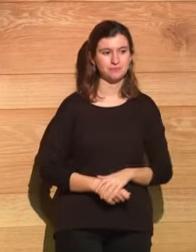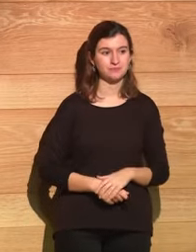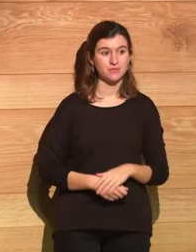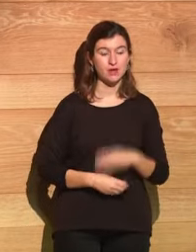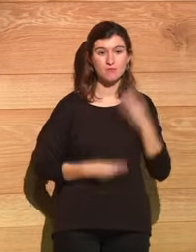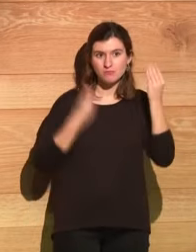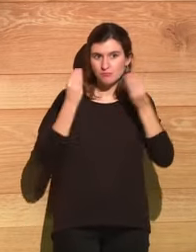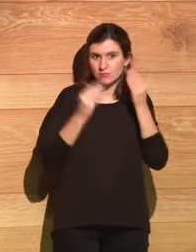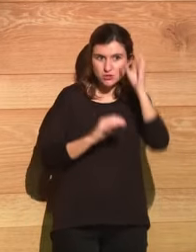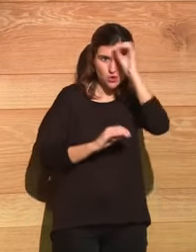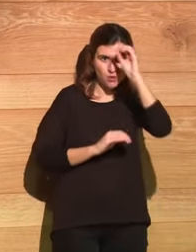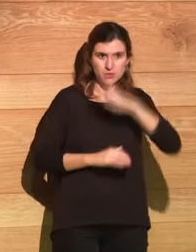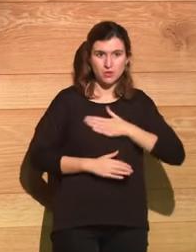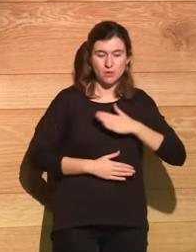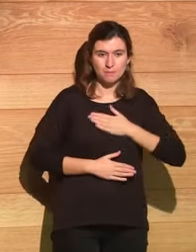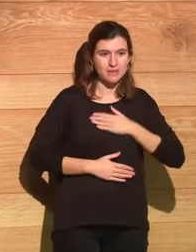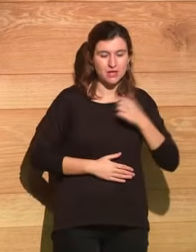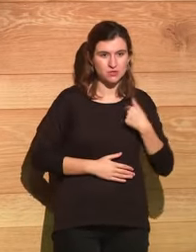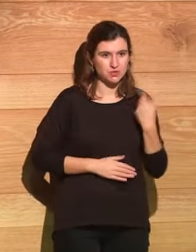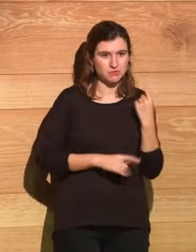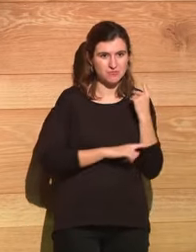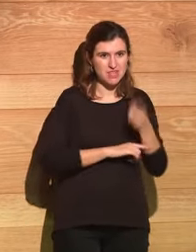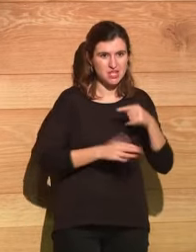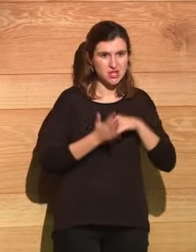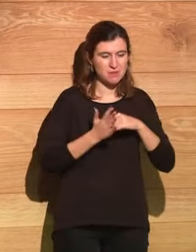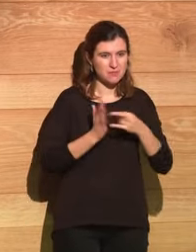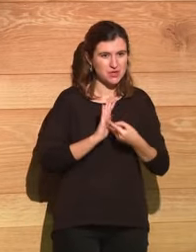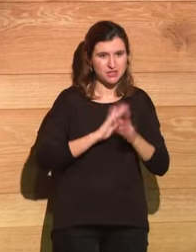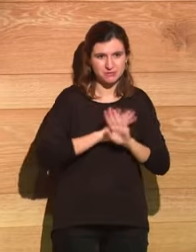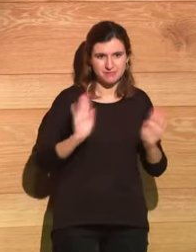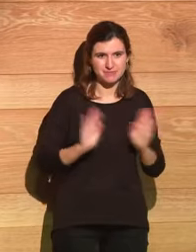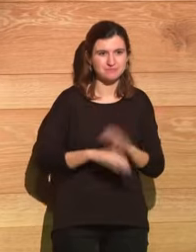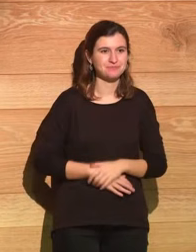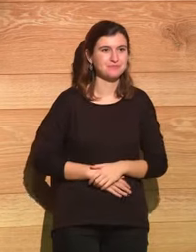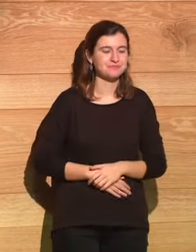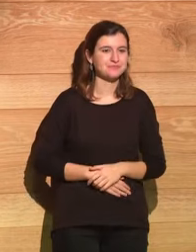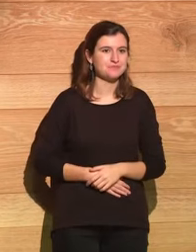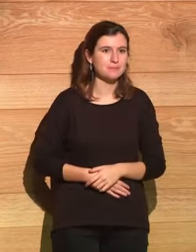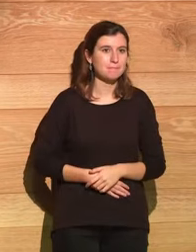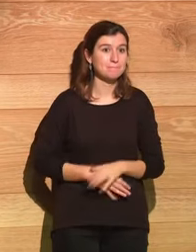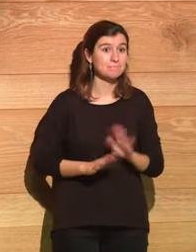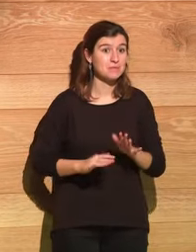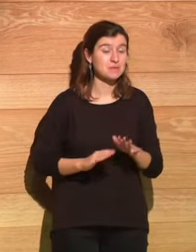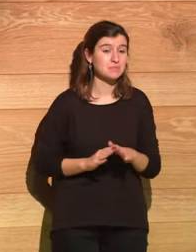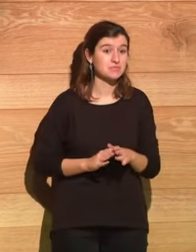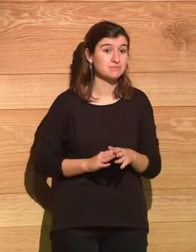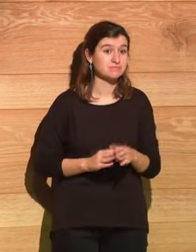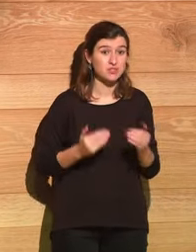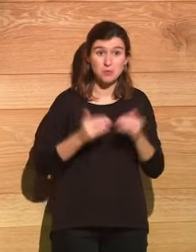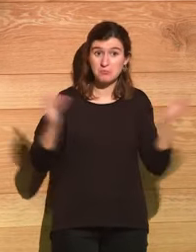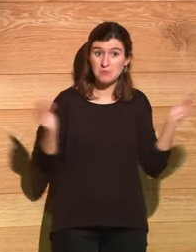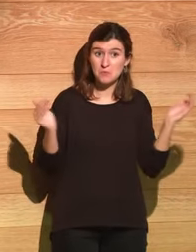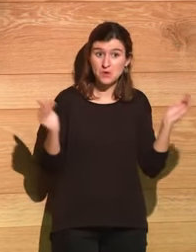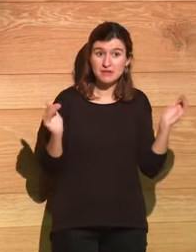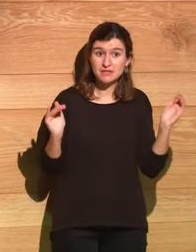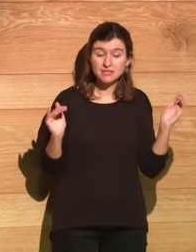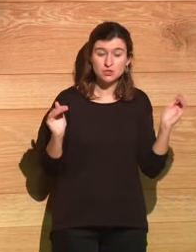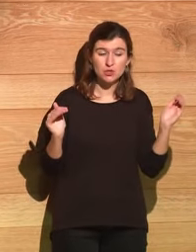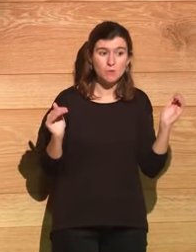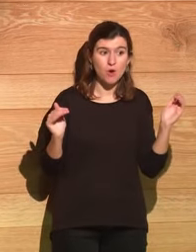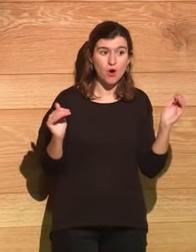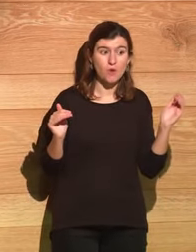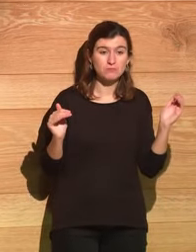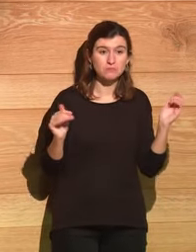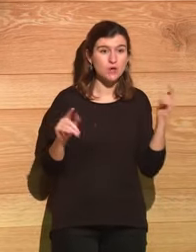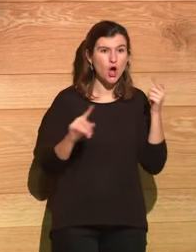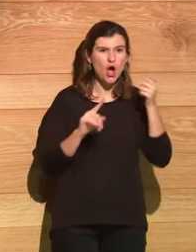En mi opinión, claro, es que soy el director del proyecto, entonces... Pero vamos, sí, el... Pero vamos, está muy abierto, ¿eh? O sea, no hay ninguna